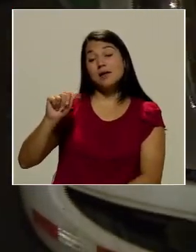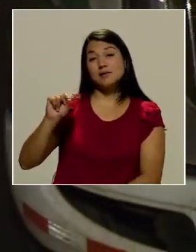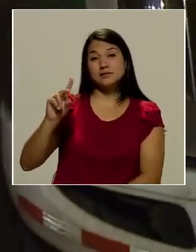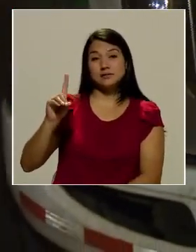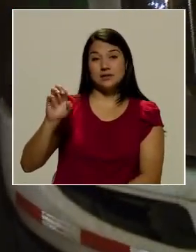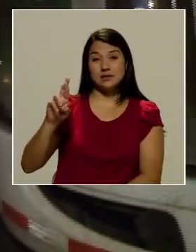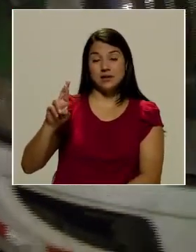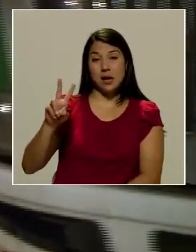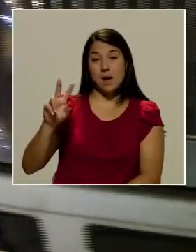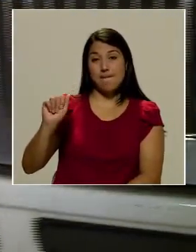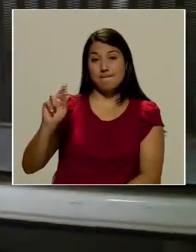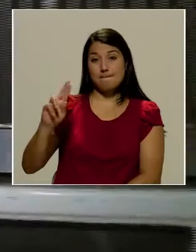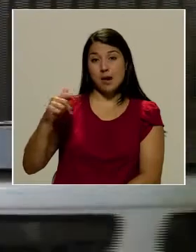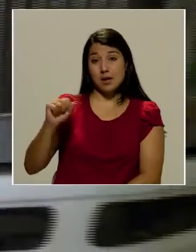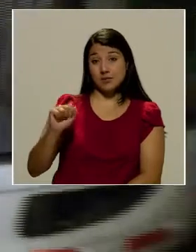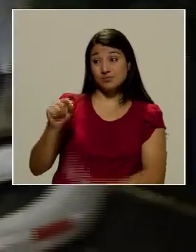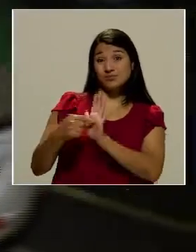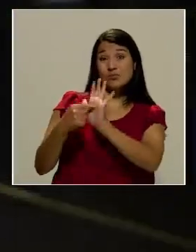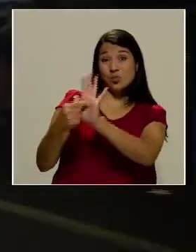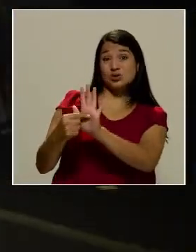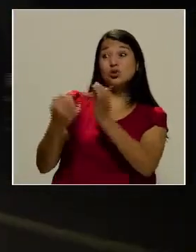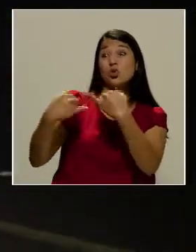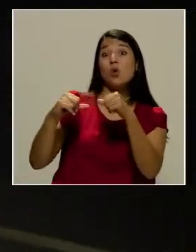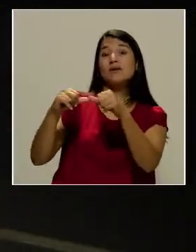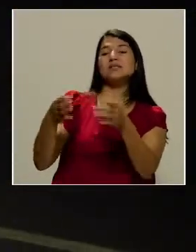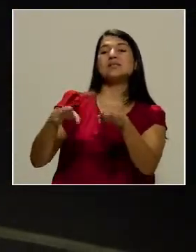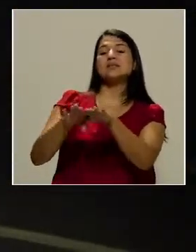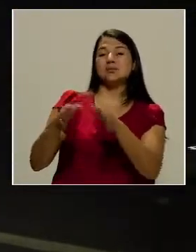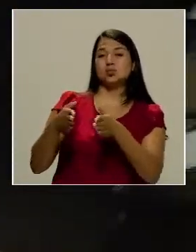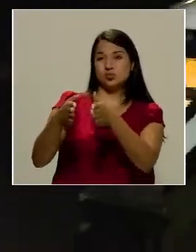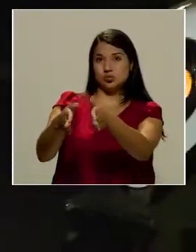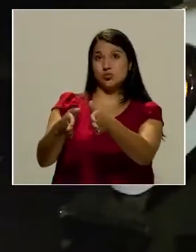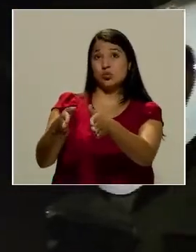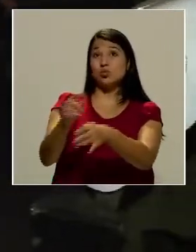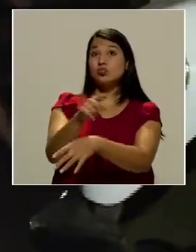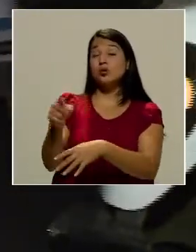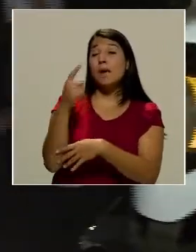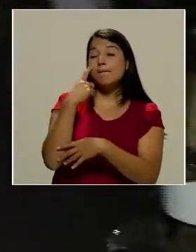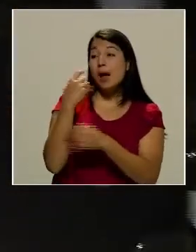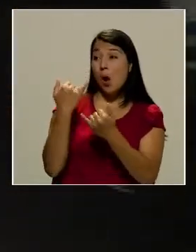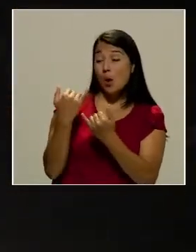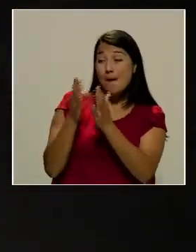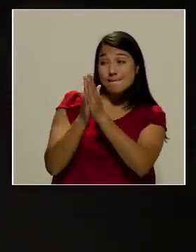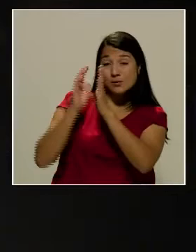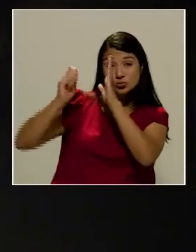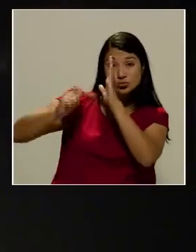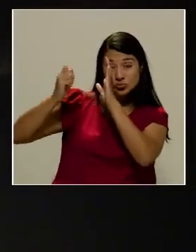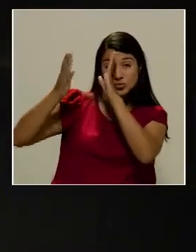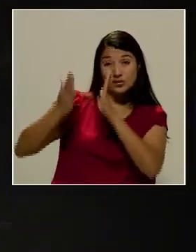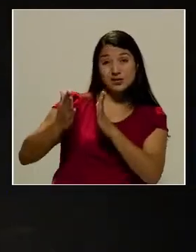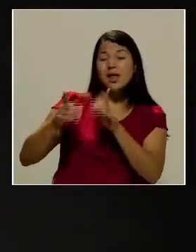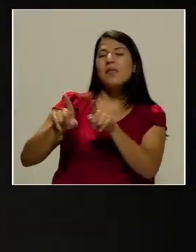en la ruta 27. Vemos ya bastantes camiones que están apostados, como les decía, en toda la vía, y vamos a pedir al camarógrafo que nos acerquemos también un